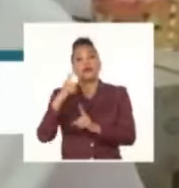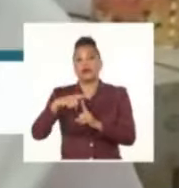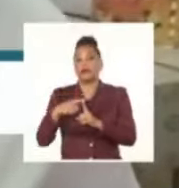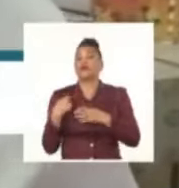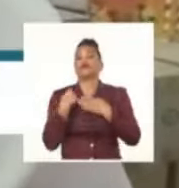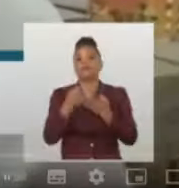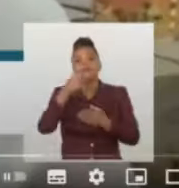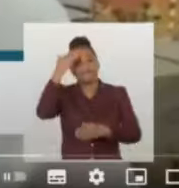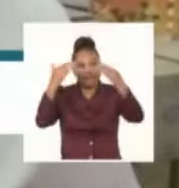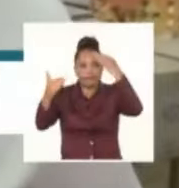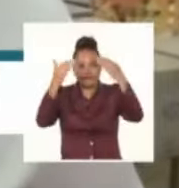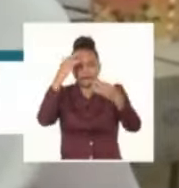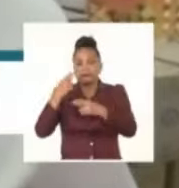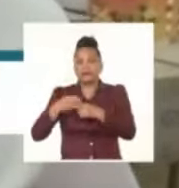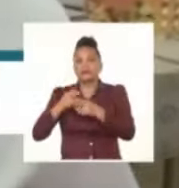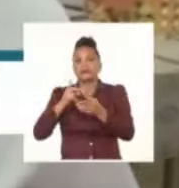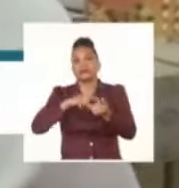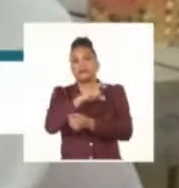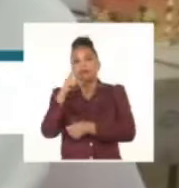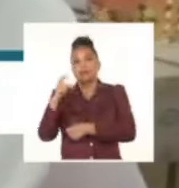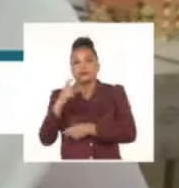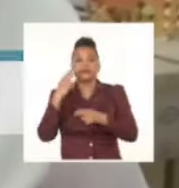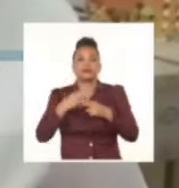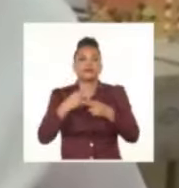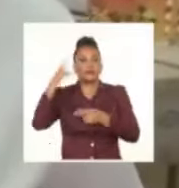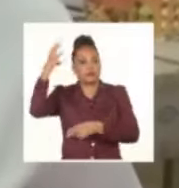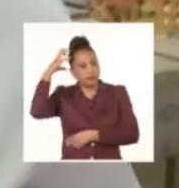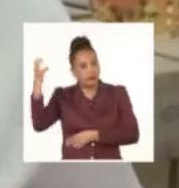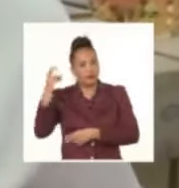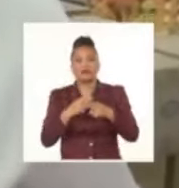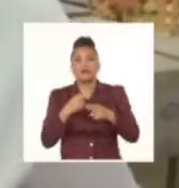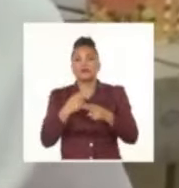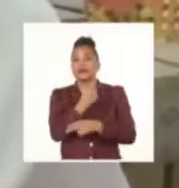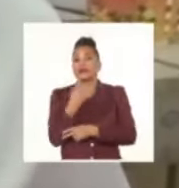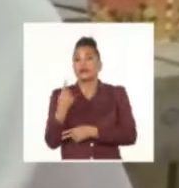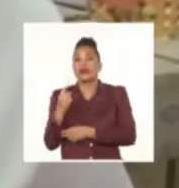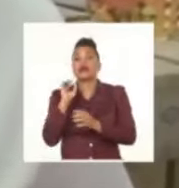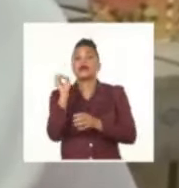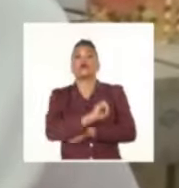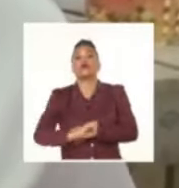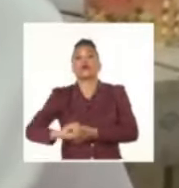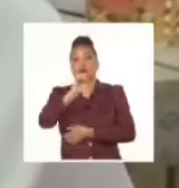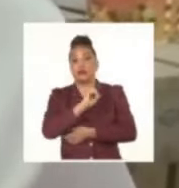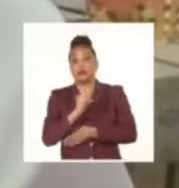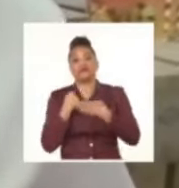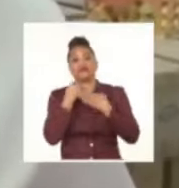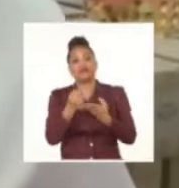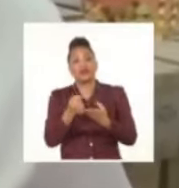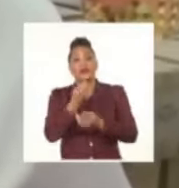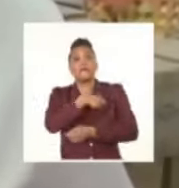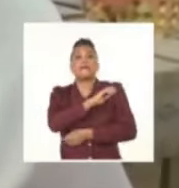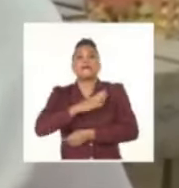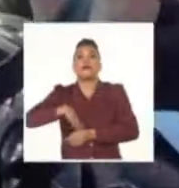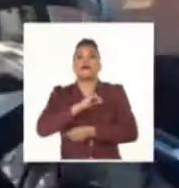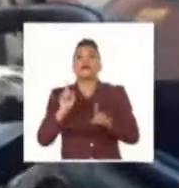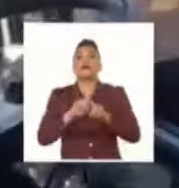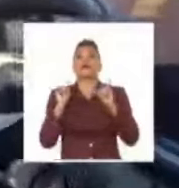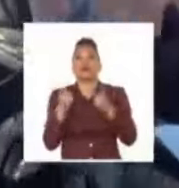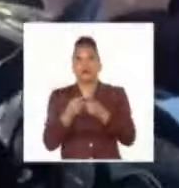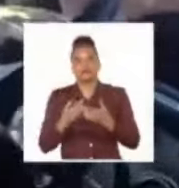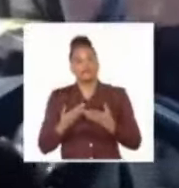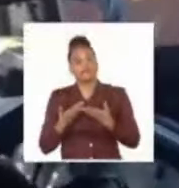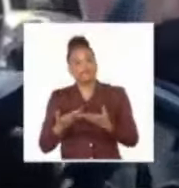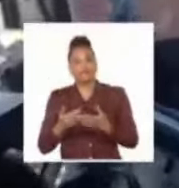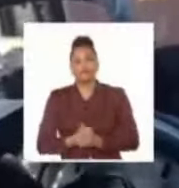el agradecimiento en nombre del partido, en nombre del gobierno, en nombre de cada una de nuestras organizaciones y del pueblo en general guantanamero. La